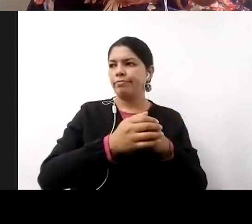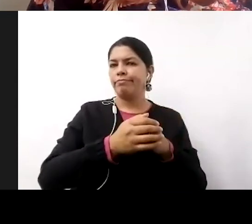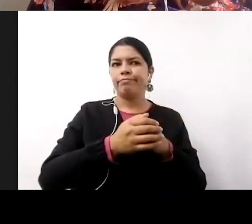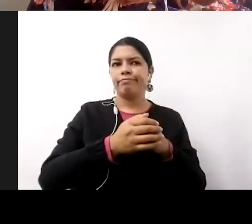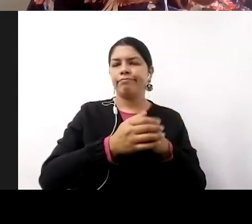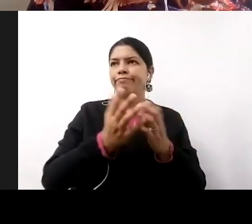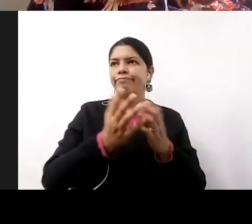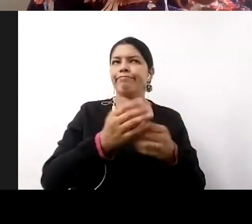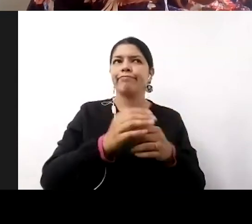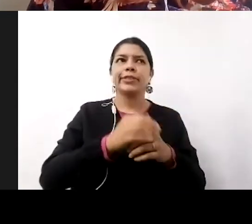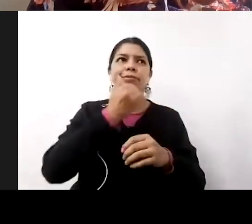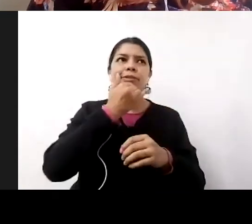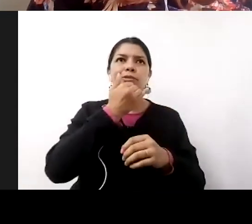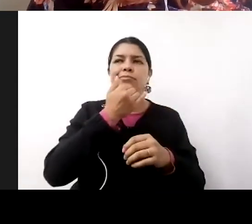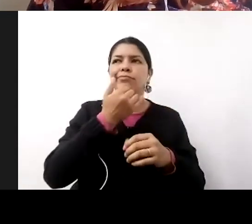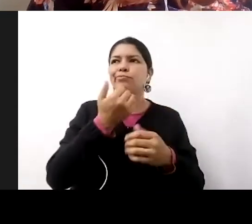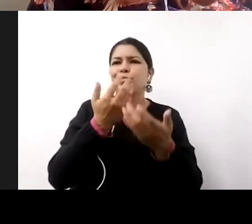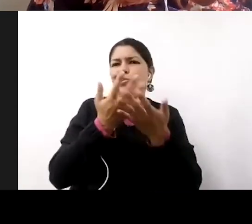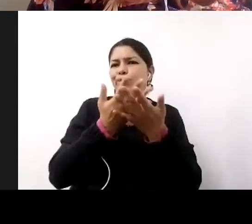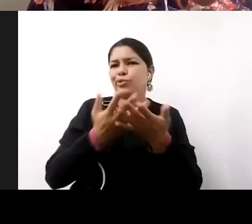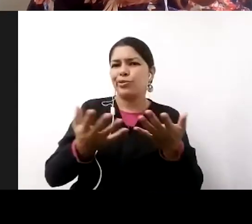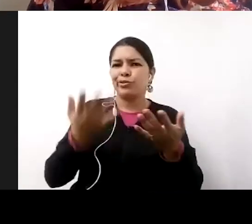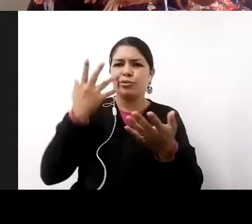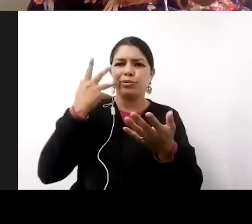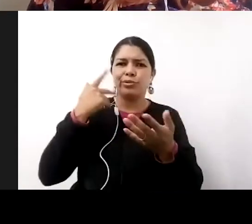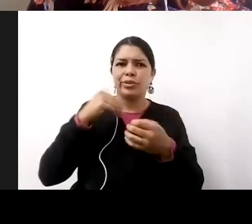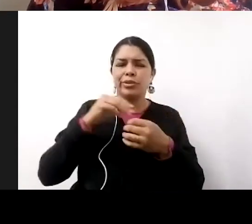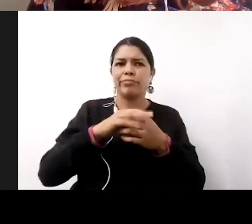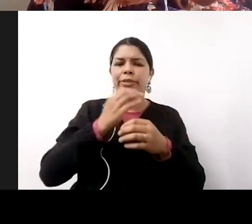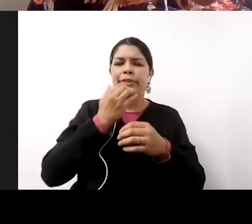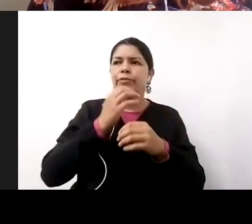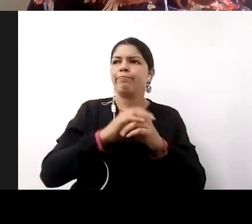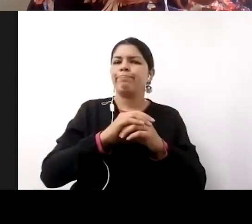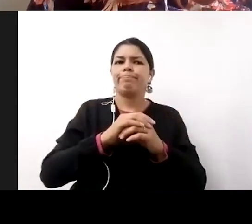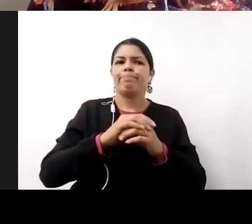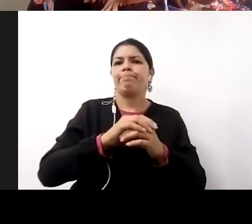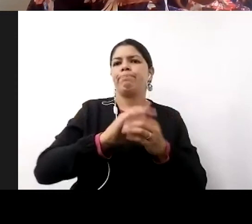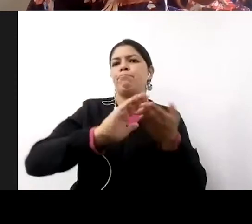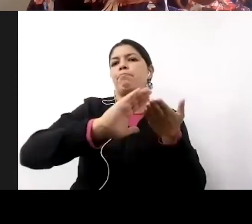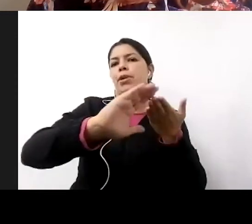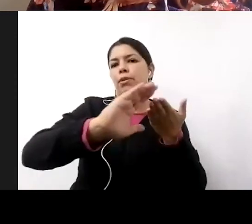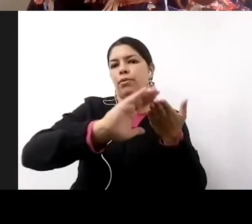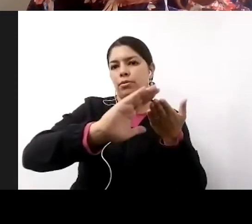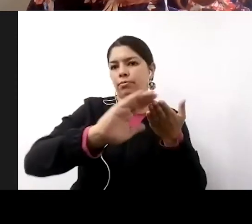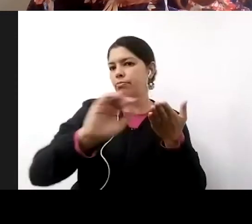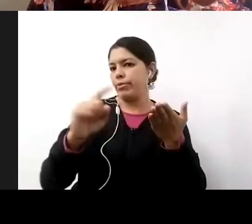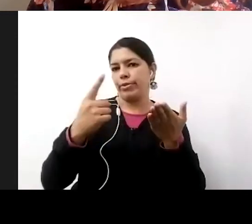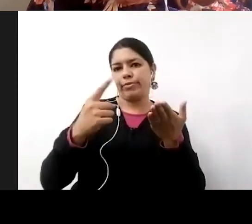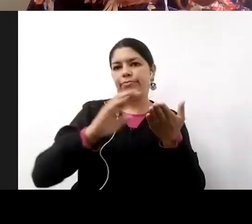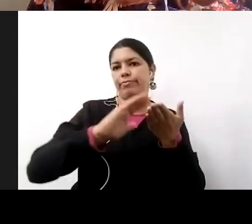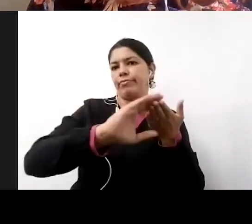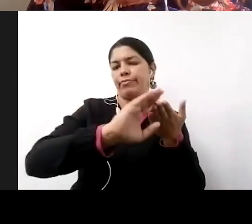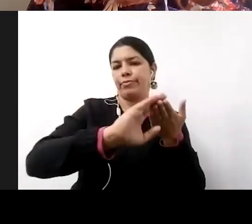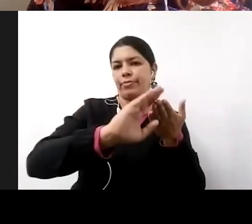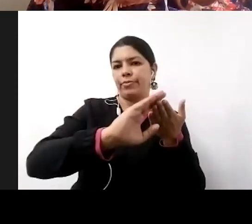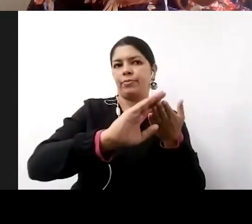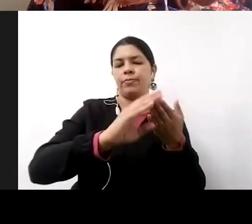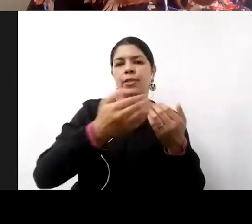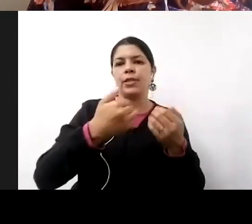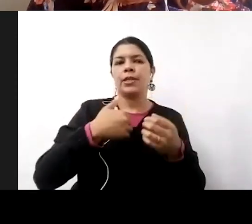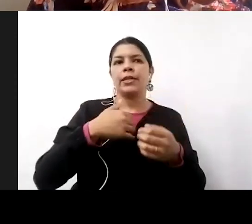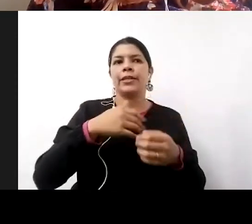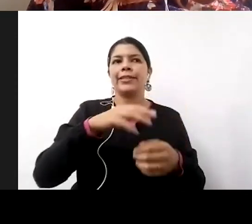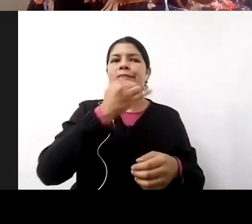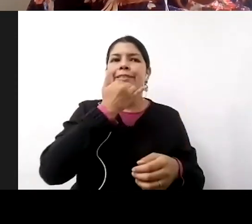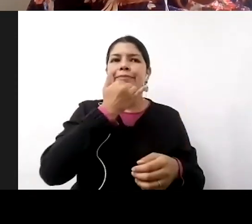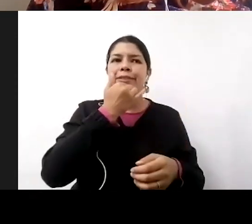día, ¿sí? La primera solución es disculparse, ¿sí? Por ejemplo, explicando a una pareja